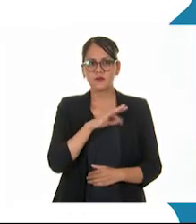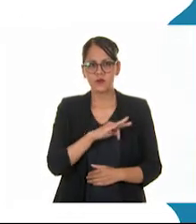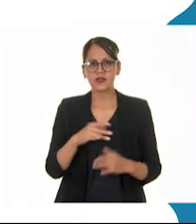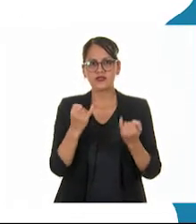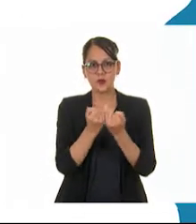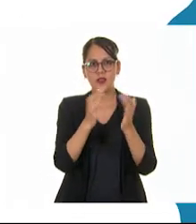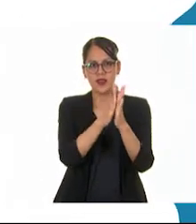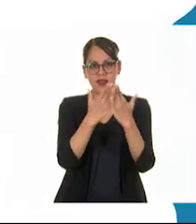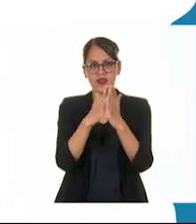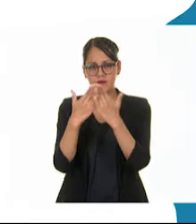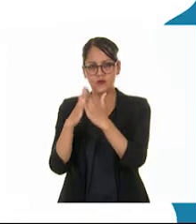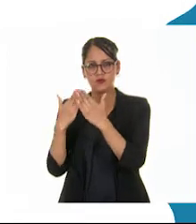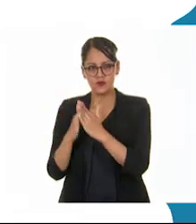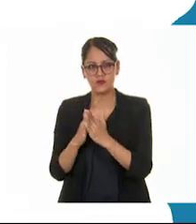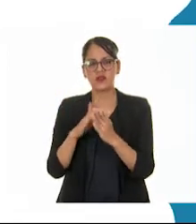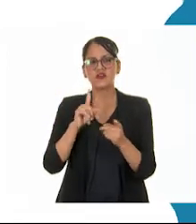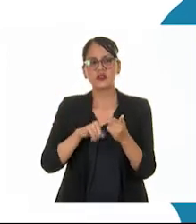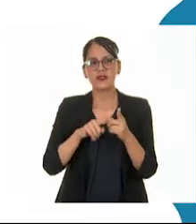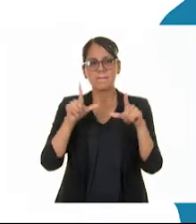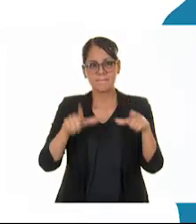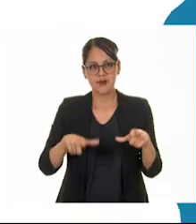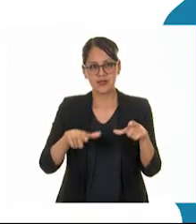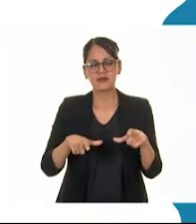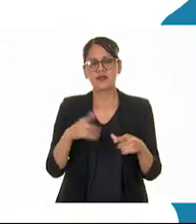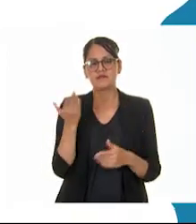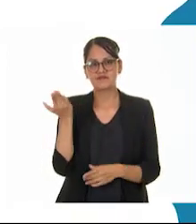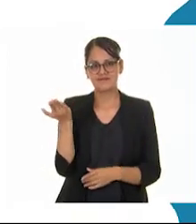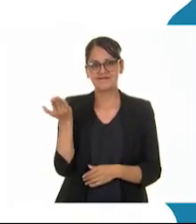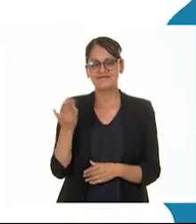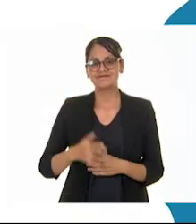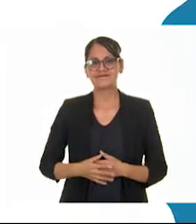los libros de texto en la página